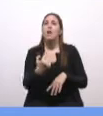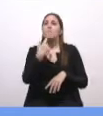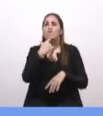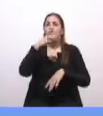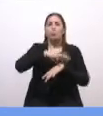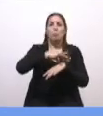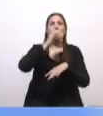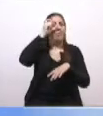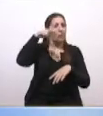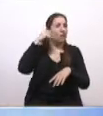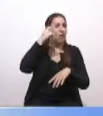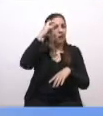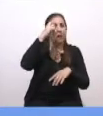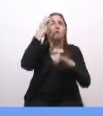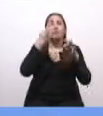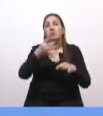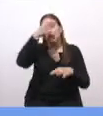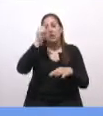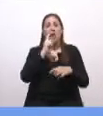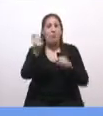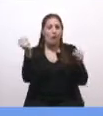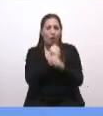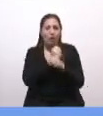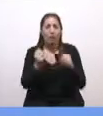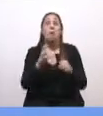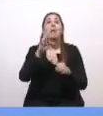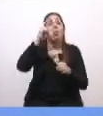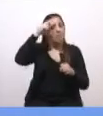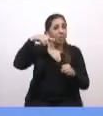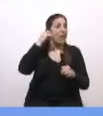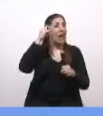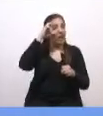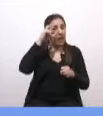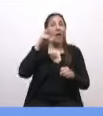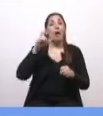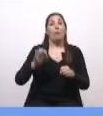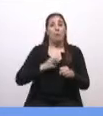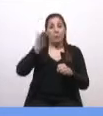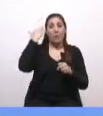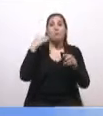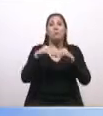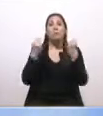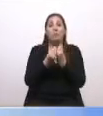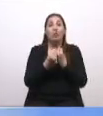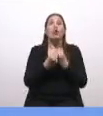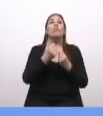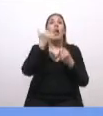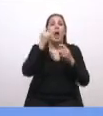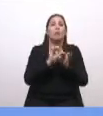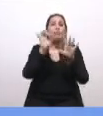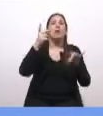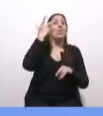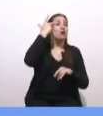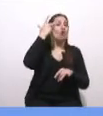unos 60.000 confirmados el dengue afecta y afectó el año pasado a 18 provincias a